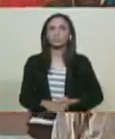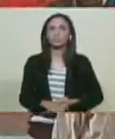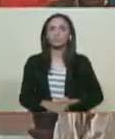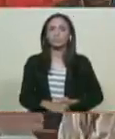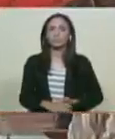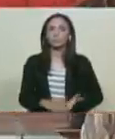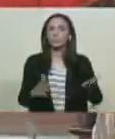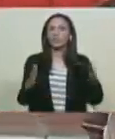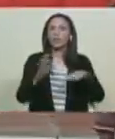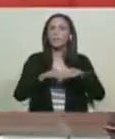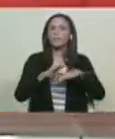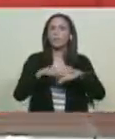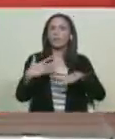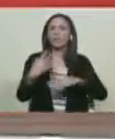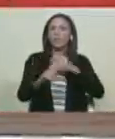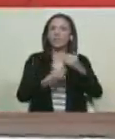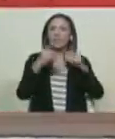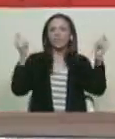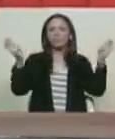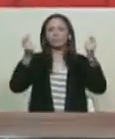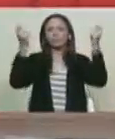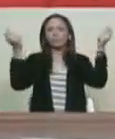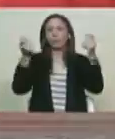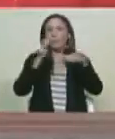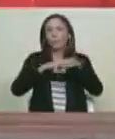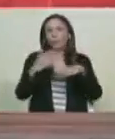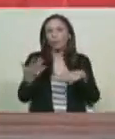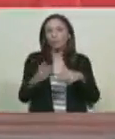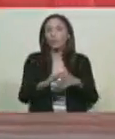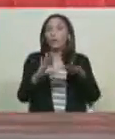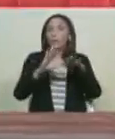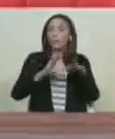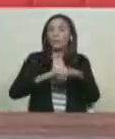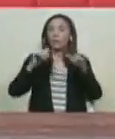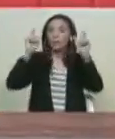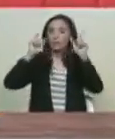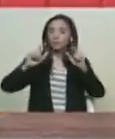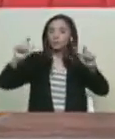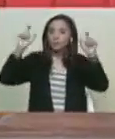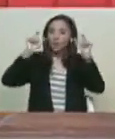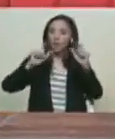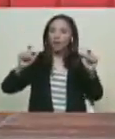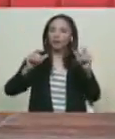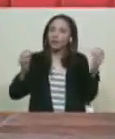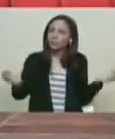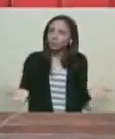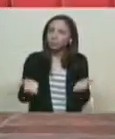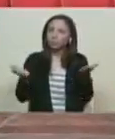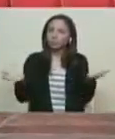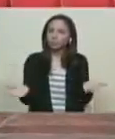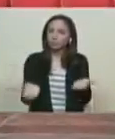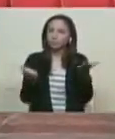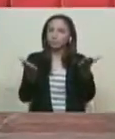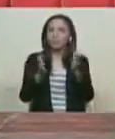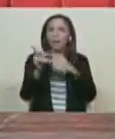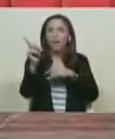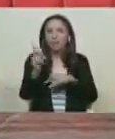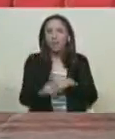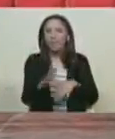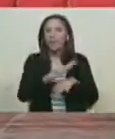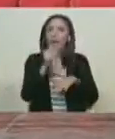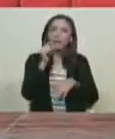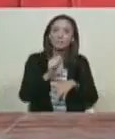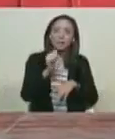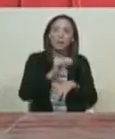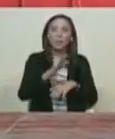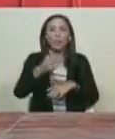¿Para qué? Para hacer la campaña electoral pedagógica, motivadora, para hacer un sancocho un sábado, vamos